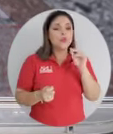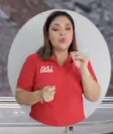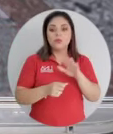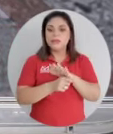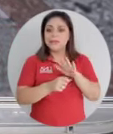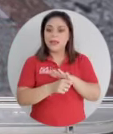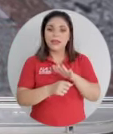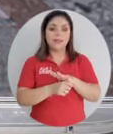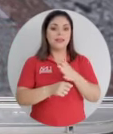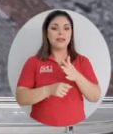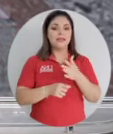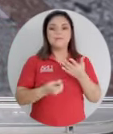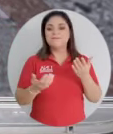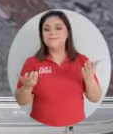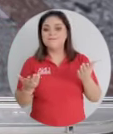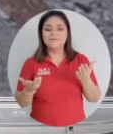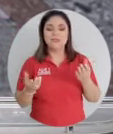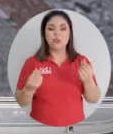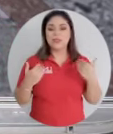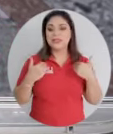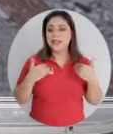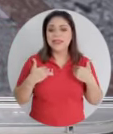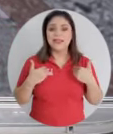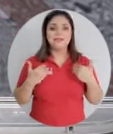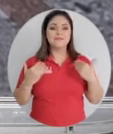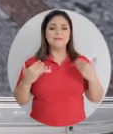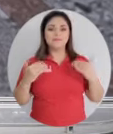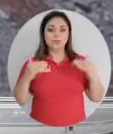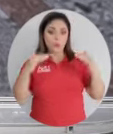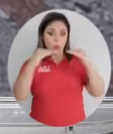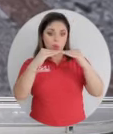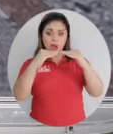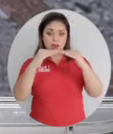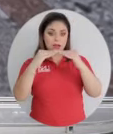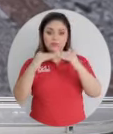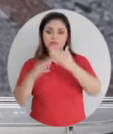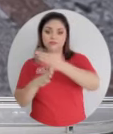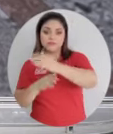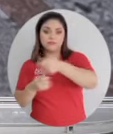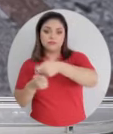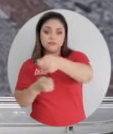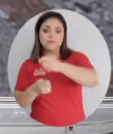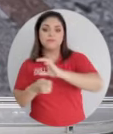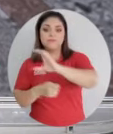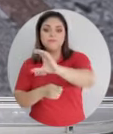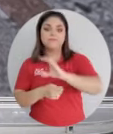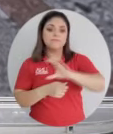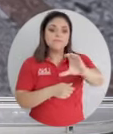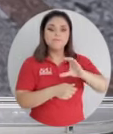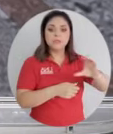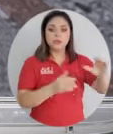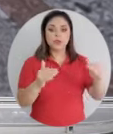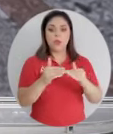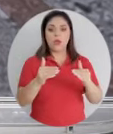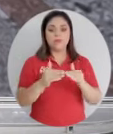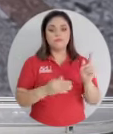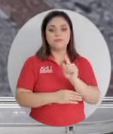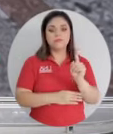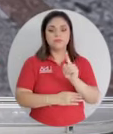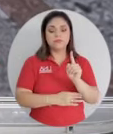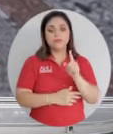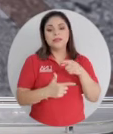tienen o no se genera de una manera muy desigual la redistribución del ingreso y por supuesto